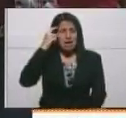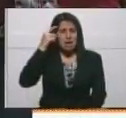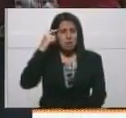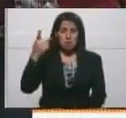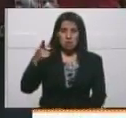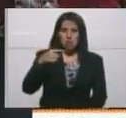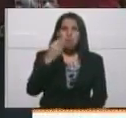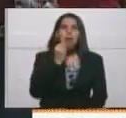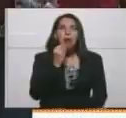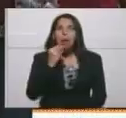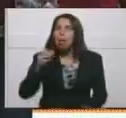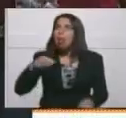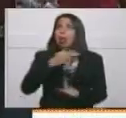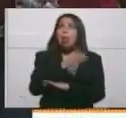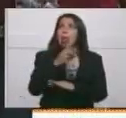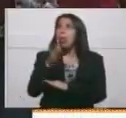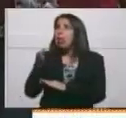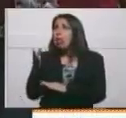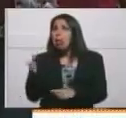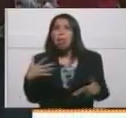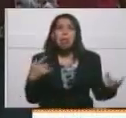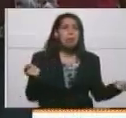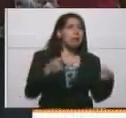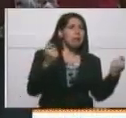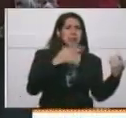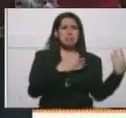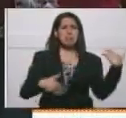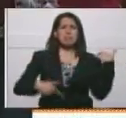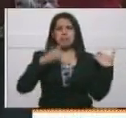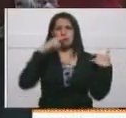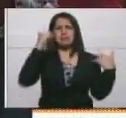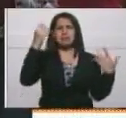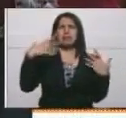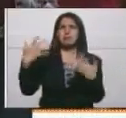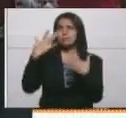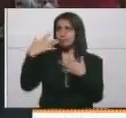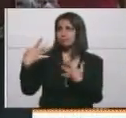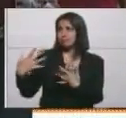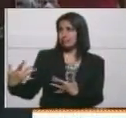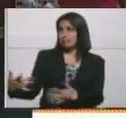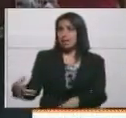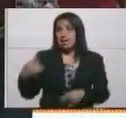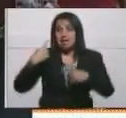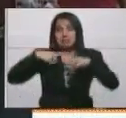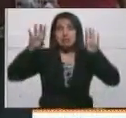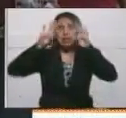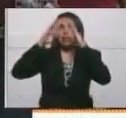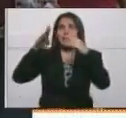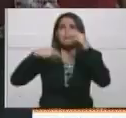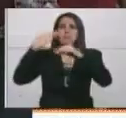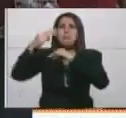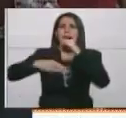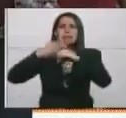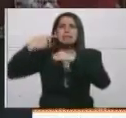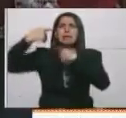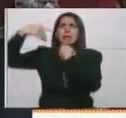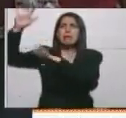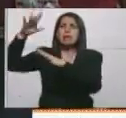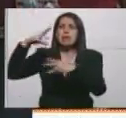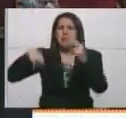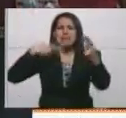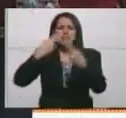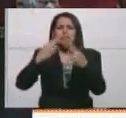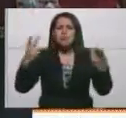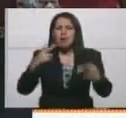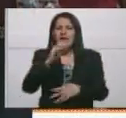como un bolsa recorriendo el país creyendo que va a ser presidente de la República. Será presidente de Marte, pero de esta República no será presidente más nunca una